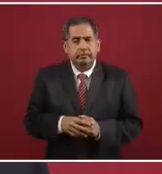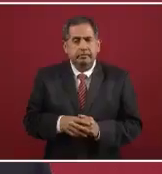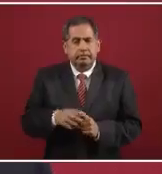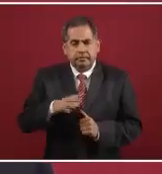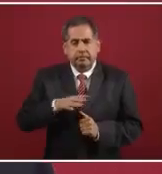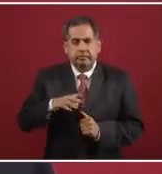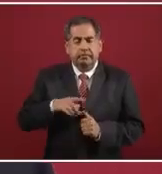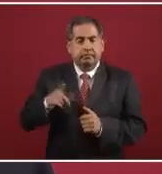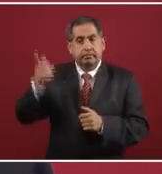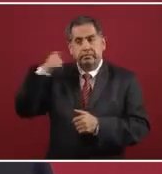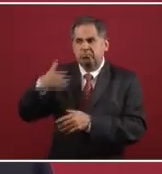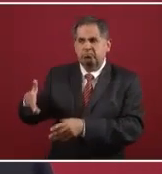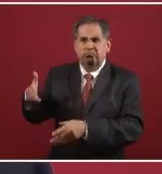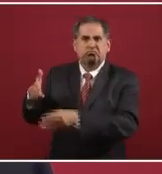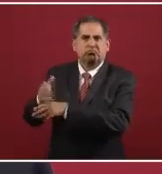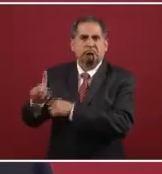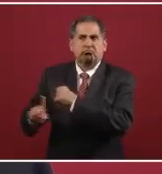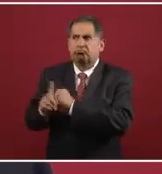había una intervención